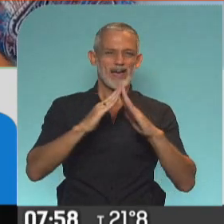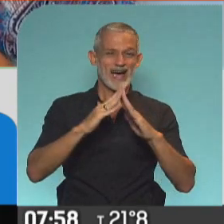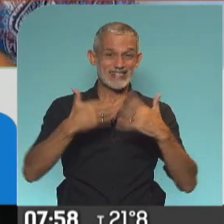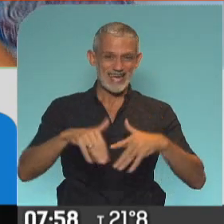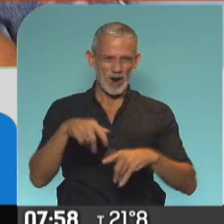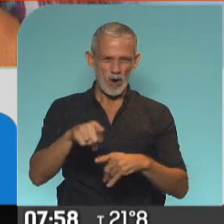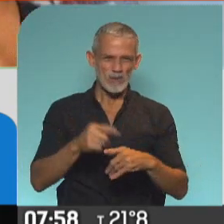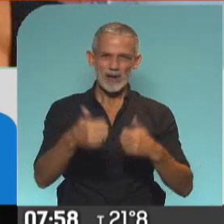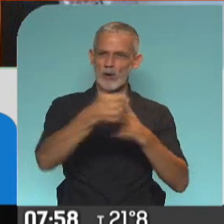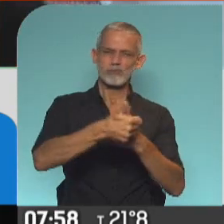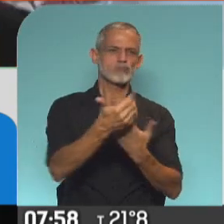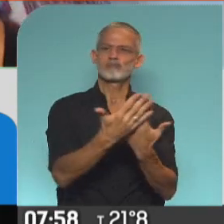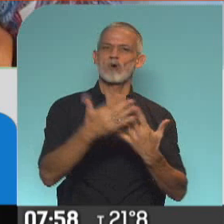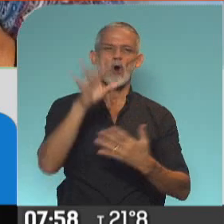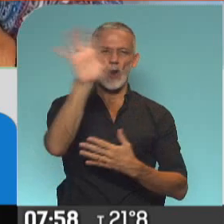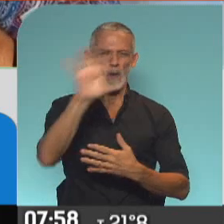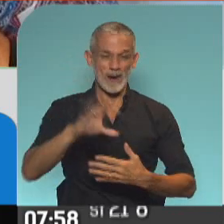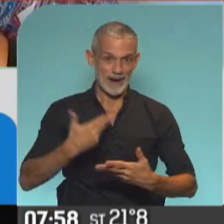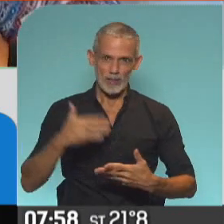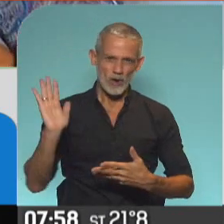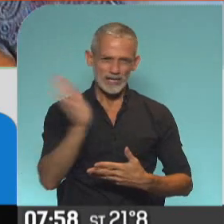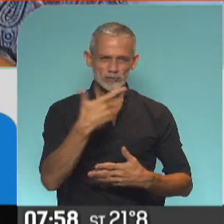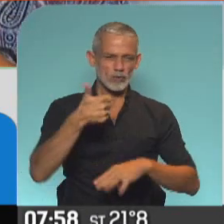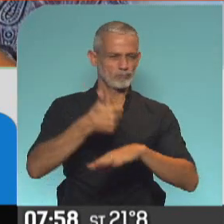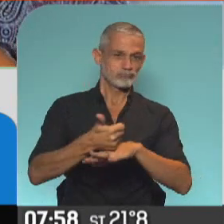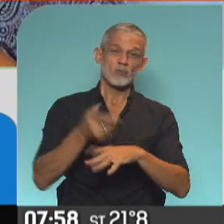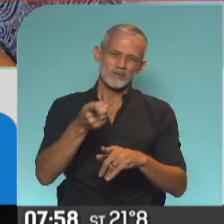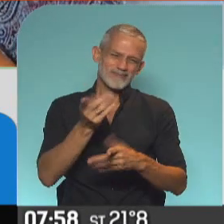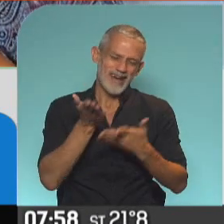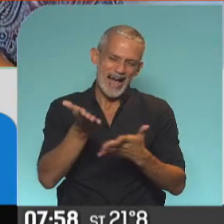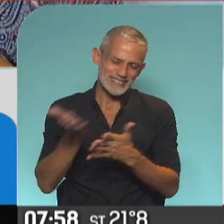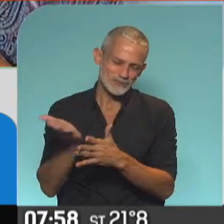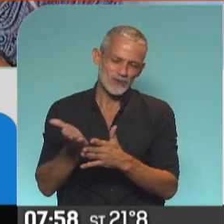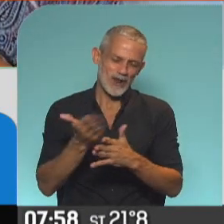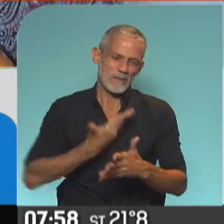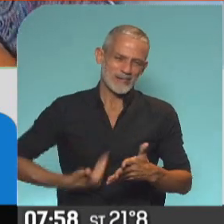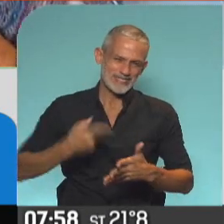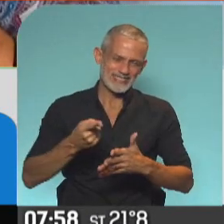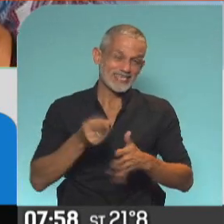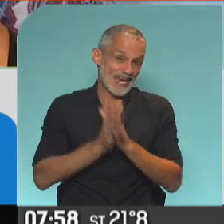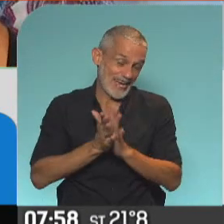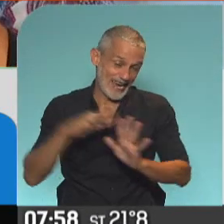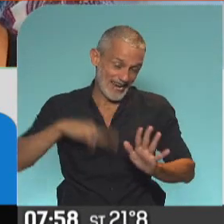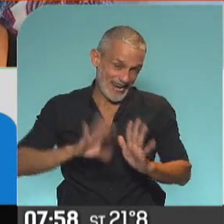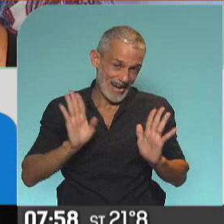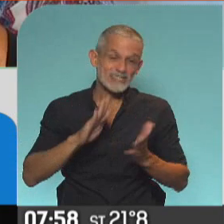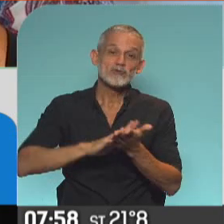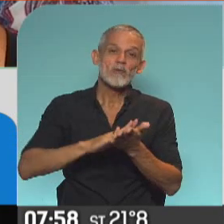en presencia de todos los gobernadores, bueno, teniendo en cuenta que usted es asesora de la presidencia ad honorem en temas de